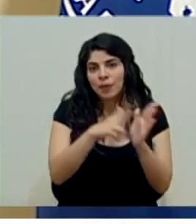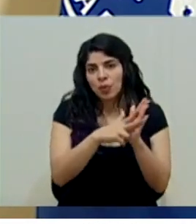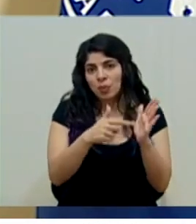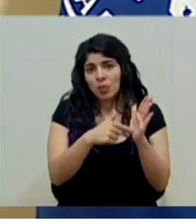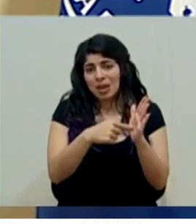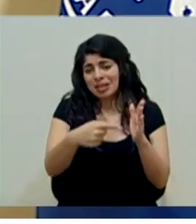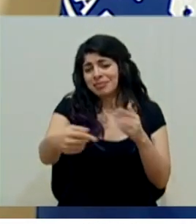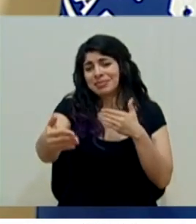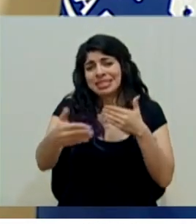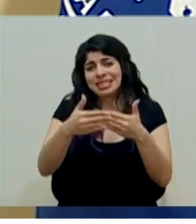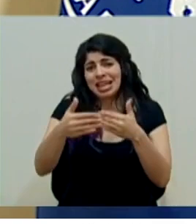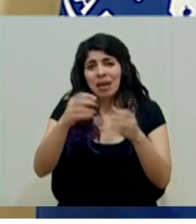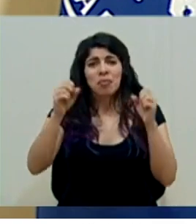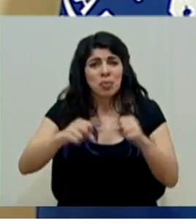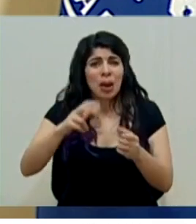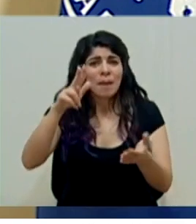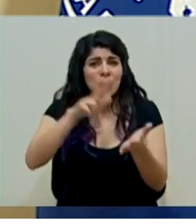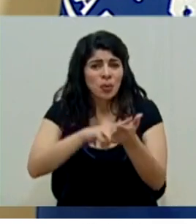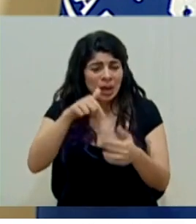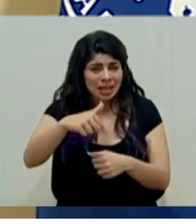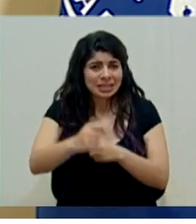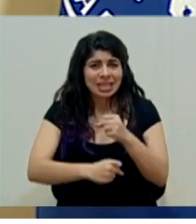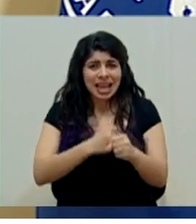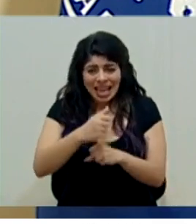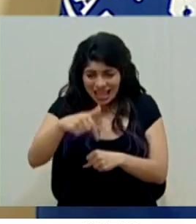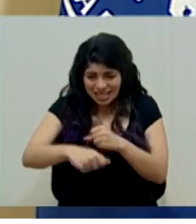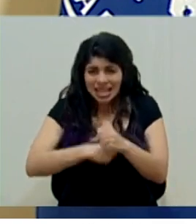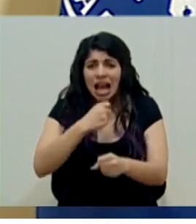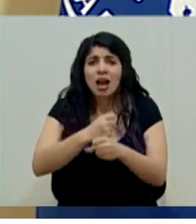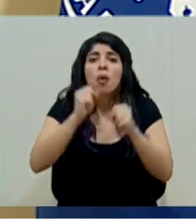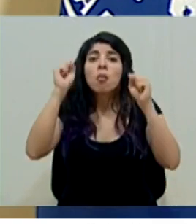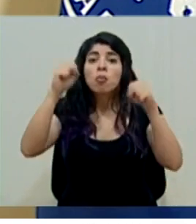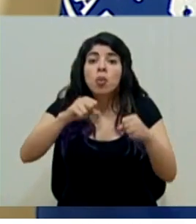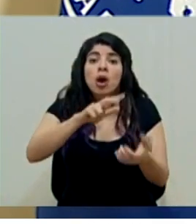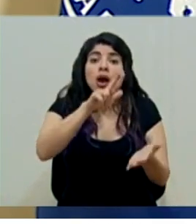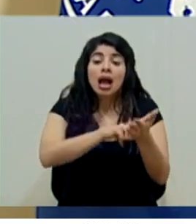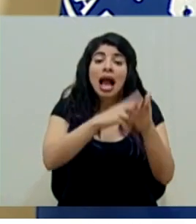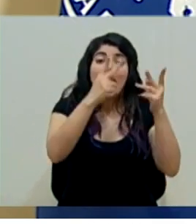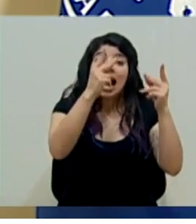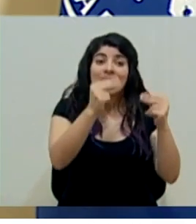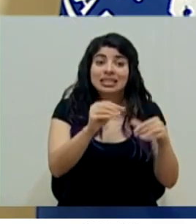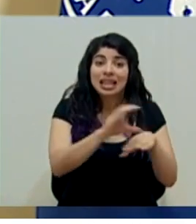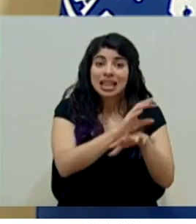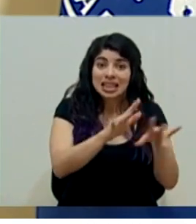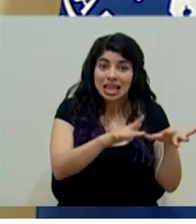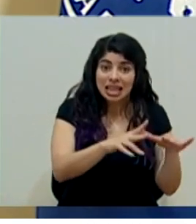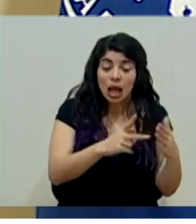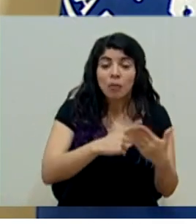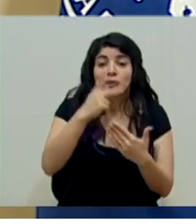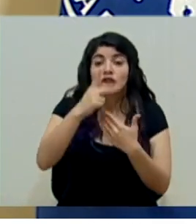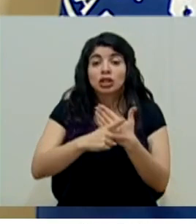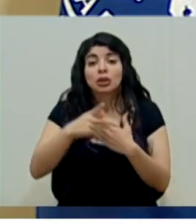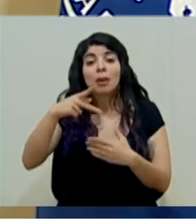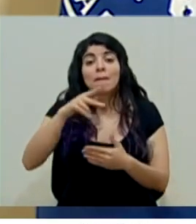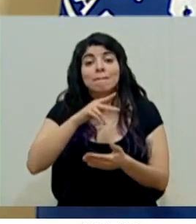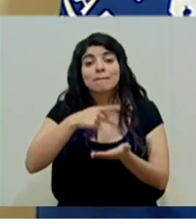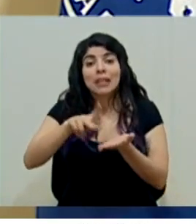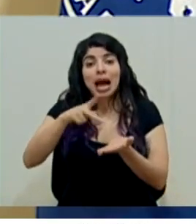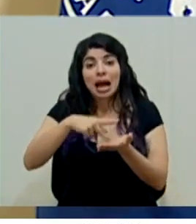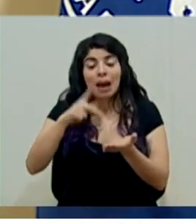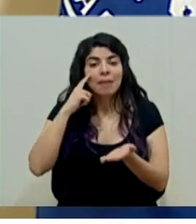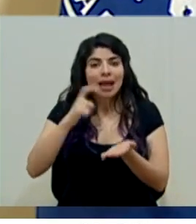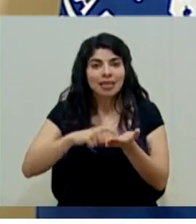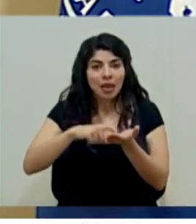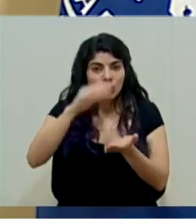ahí a la vuelta de la esquina para ser aprobado este año. Este año podríamos tener Hacienda Digital, el proyecto Pagar para bajar la deuda, podríamos